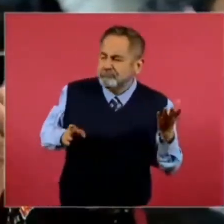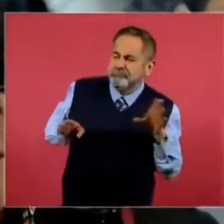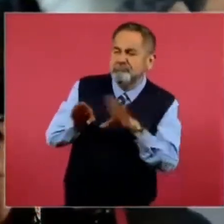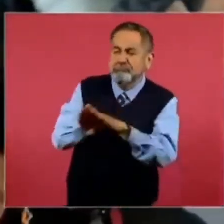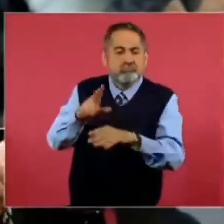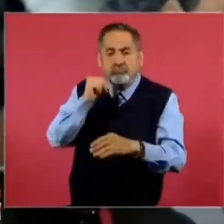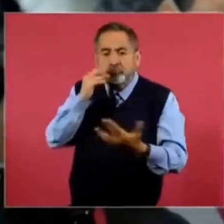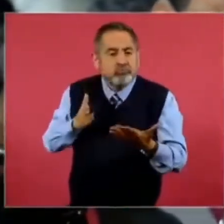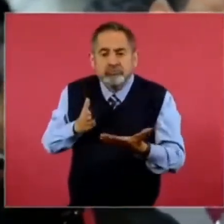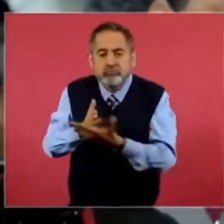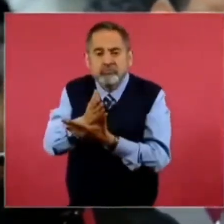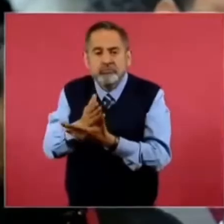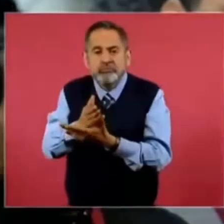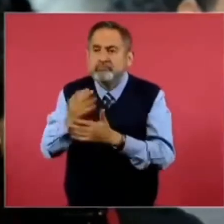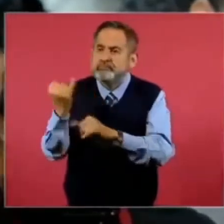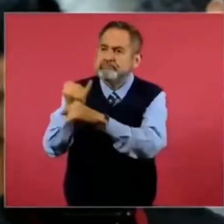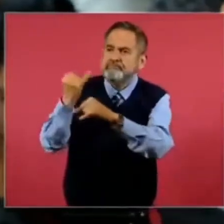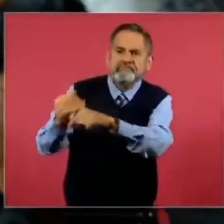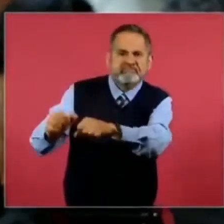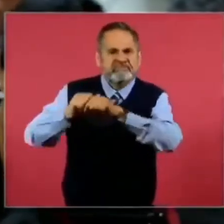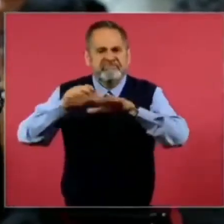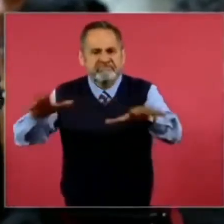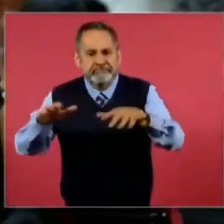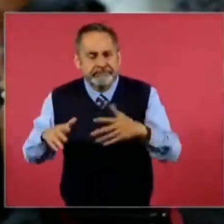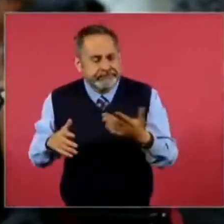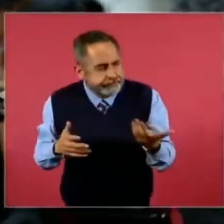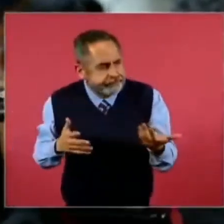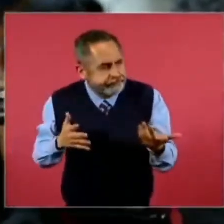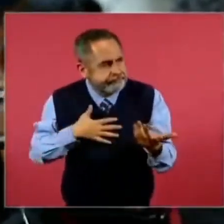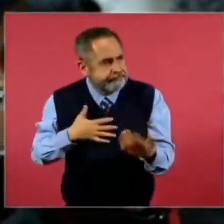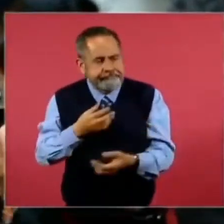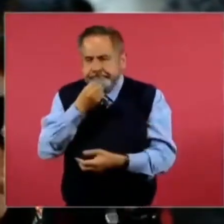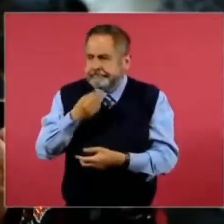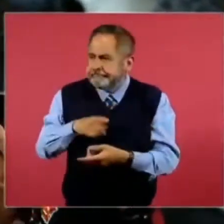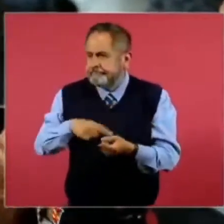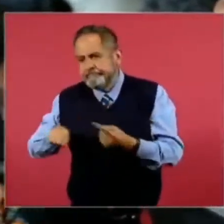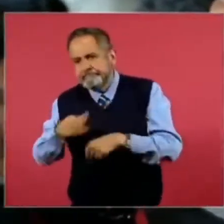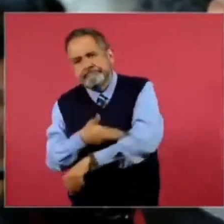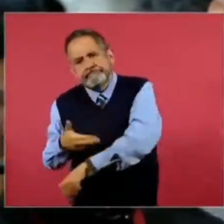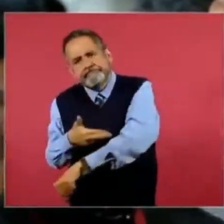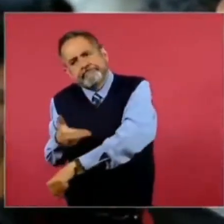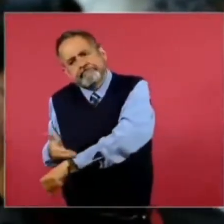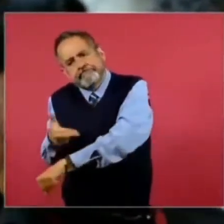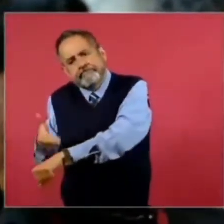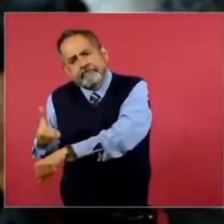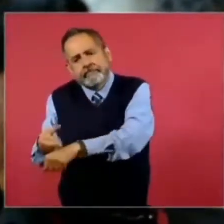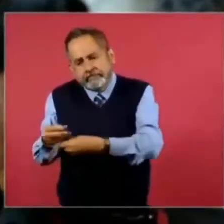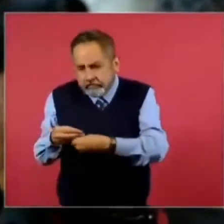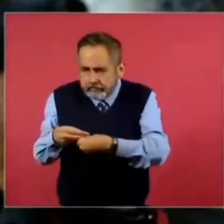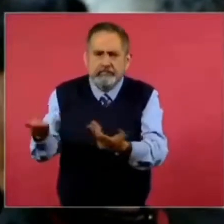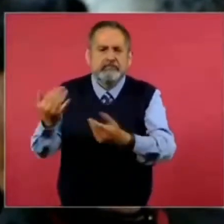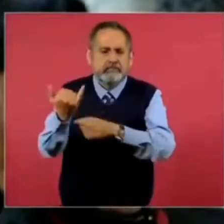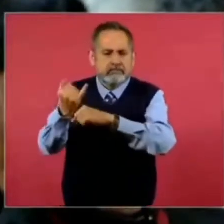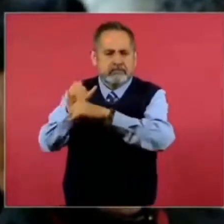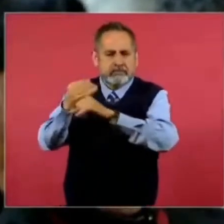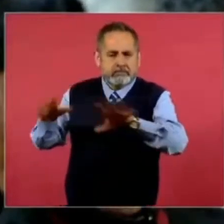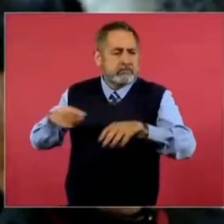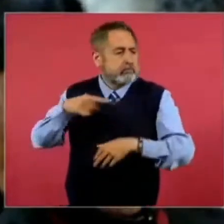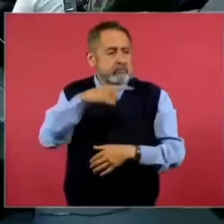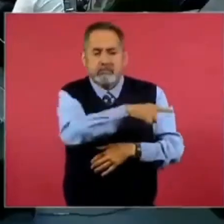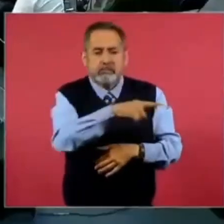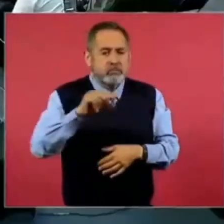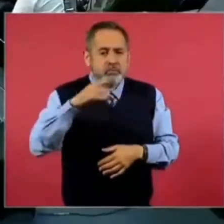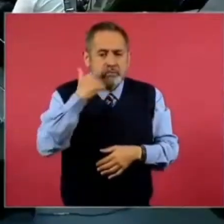la expansión del Internet, que tuvo usted que hacer algunas otras maniobras para poder expandir, porque